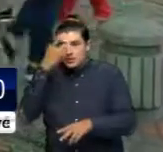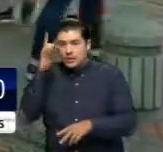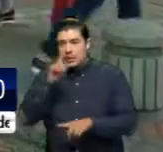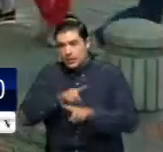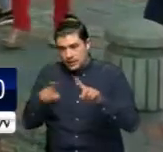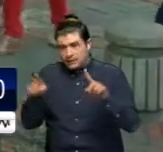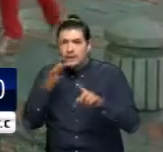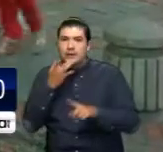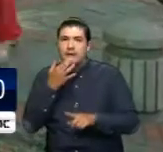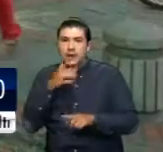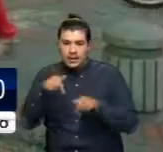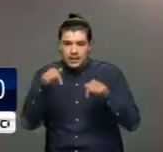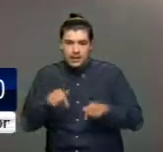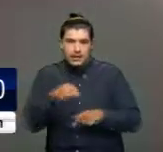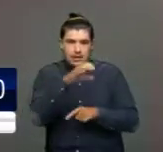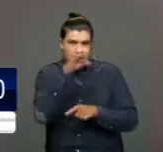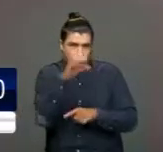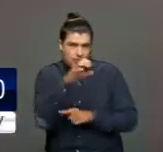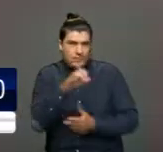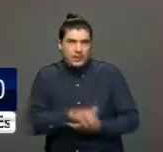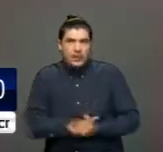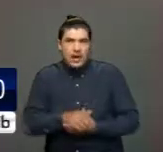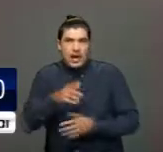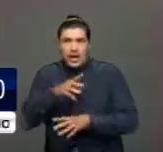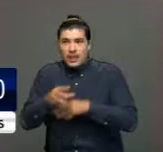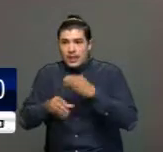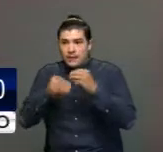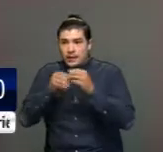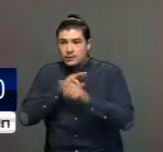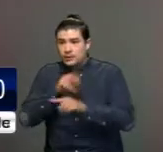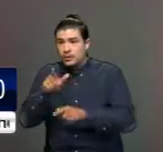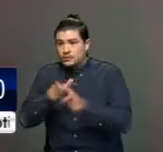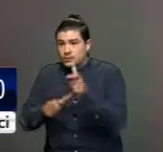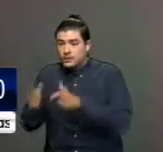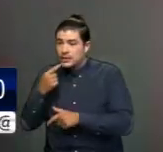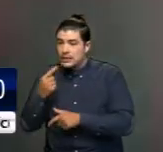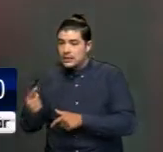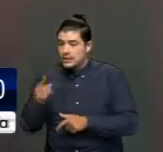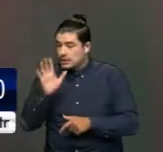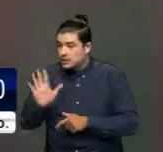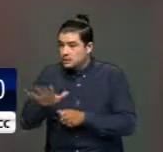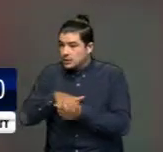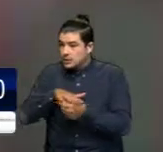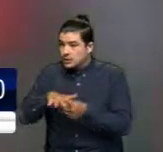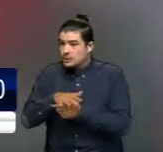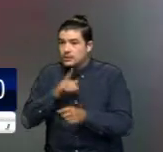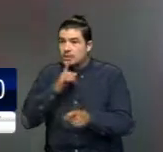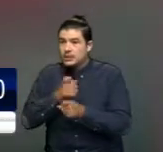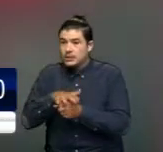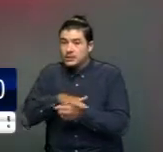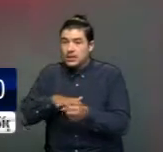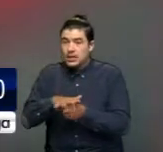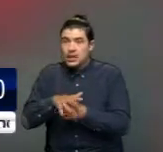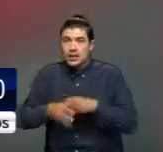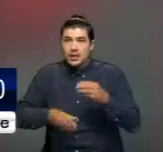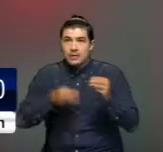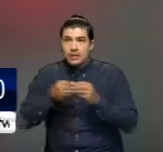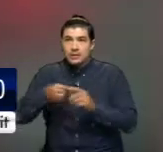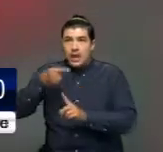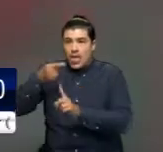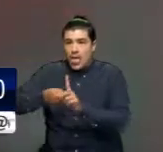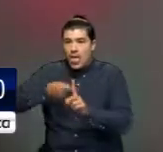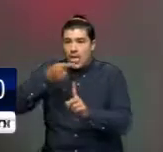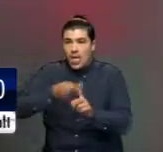color a la colombiana pero otros van más allá y dicen que tras que la situación está difícil también se le está alquilando